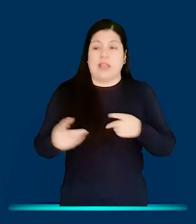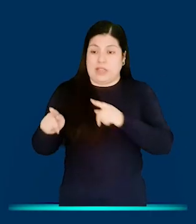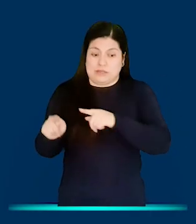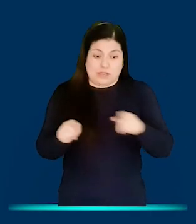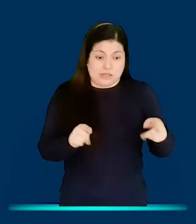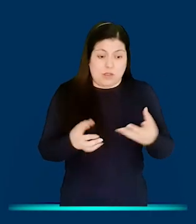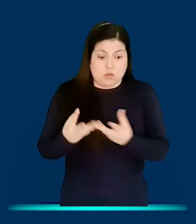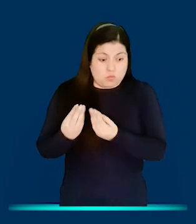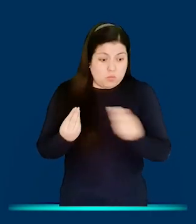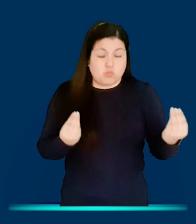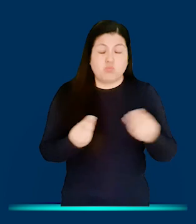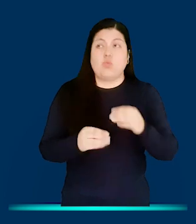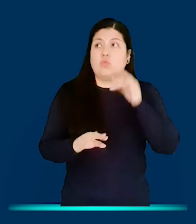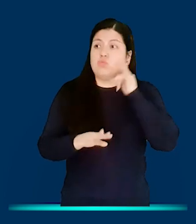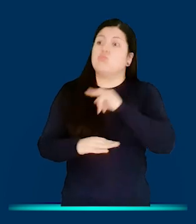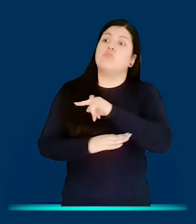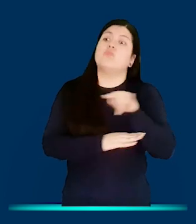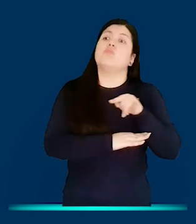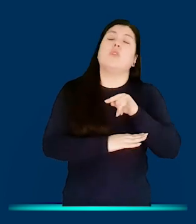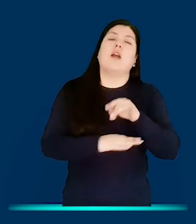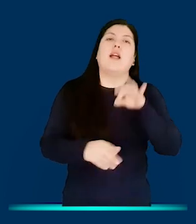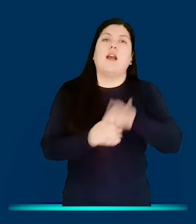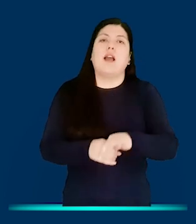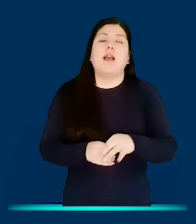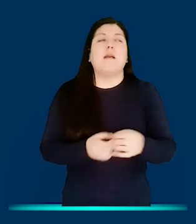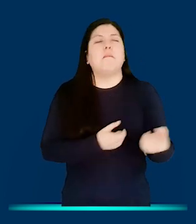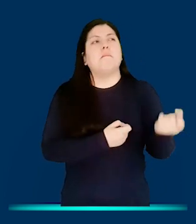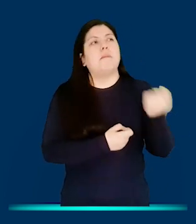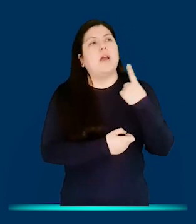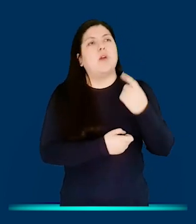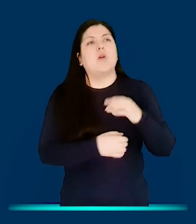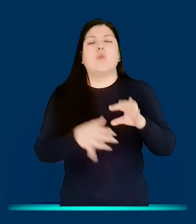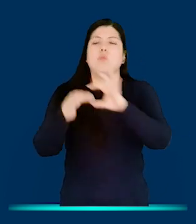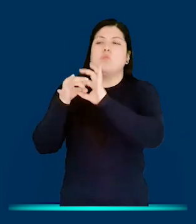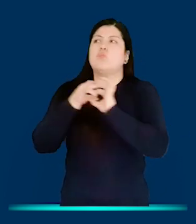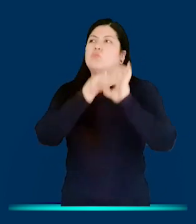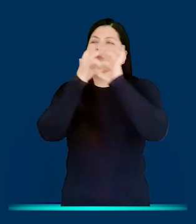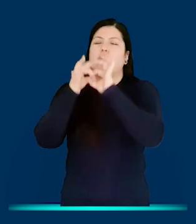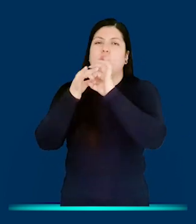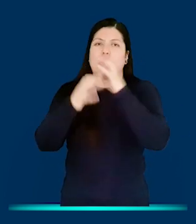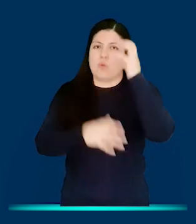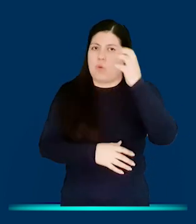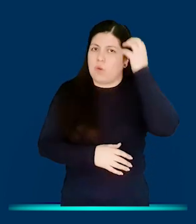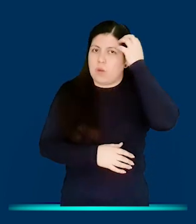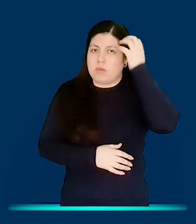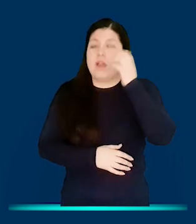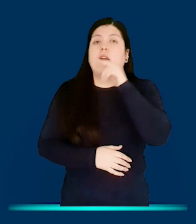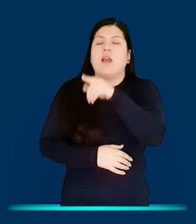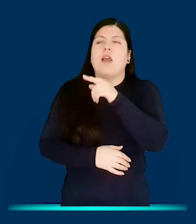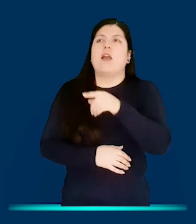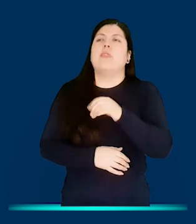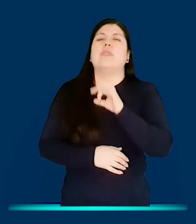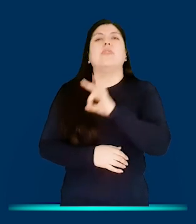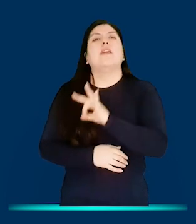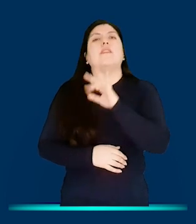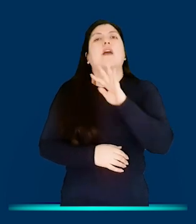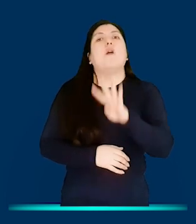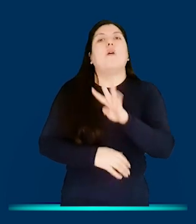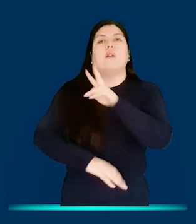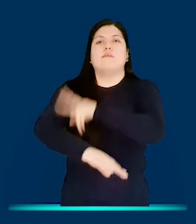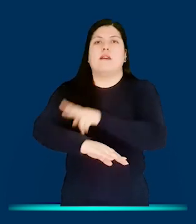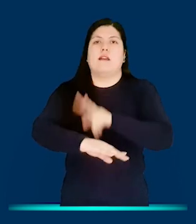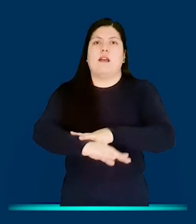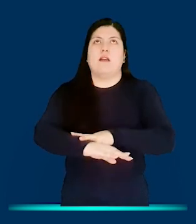el Instituto Carter, bueno, Transparencia Electoral, y estas misiones de observación electoral, y particularmente